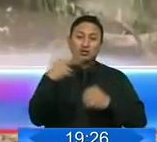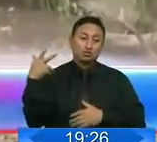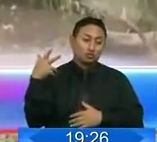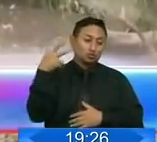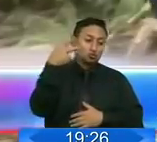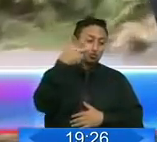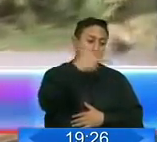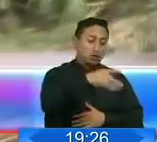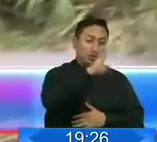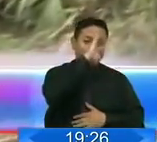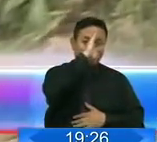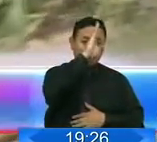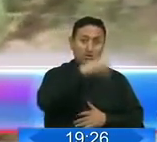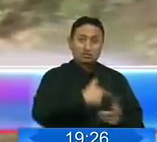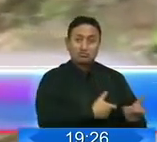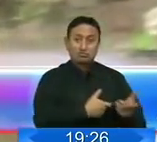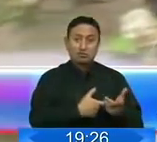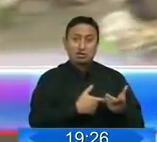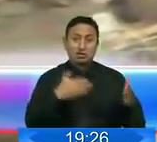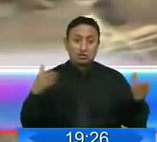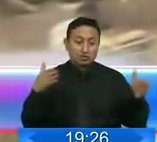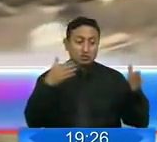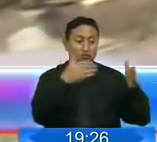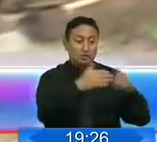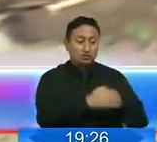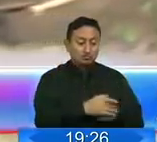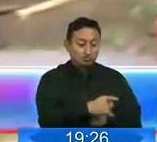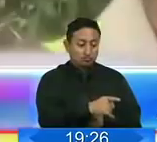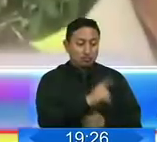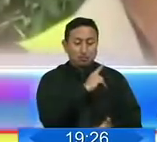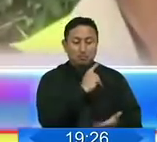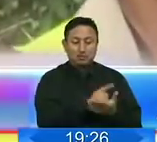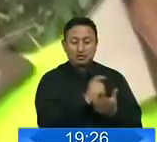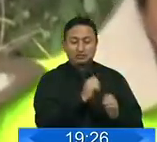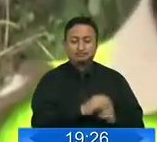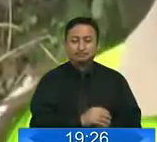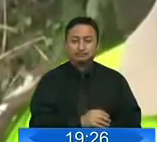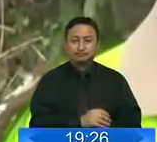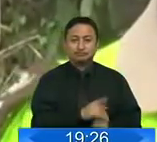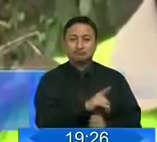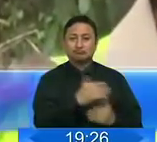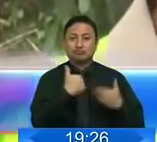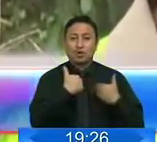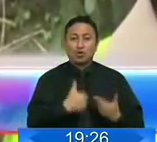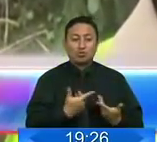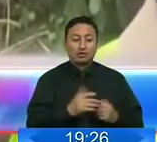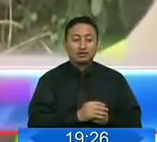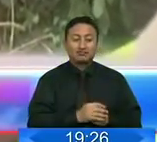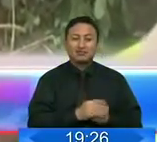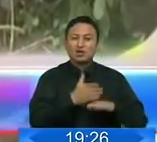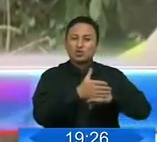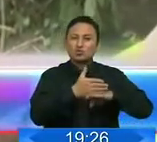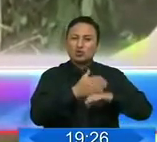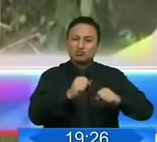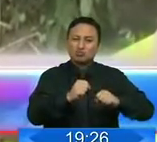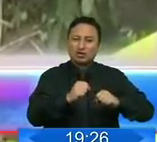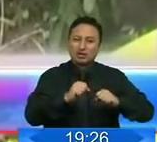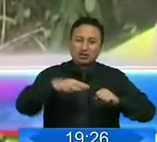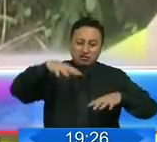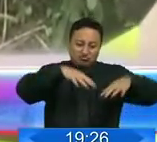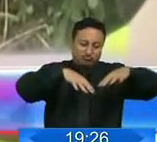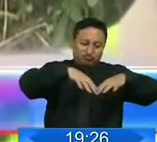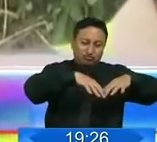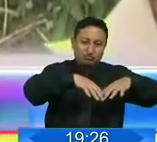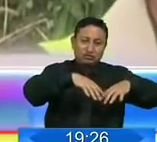policía y miembros del cuerpo de bomberos, que confirmaron el hecho. El cuerpo está en medio de una palizada, igualmente se encuentra boca abajo. Estamos esperando que